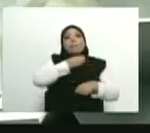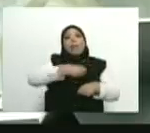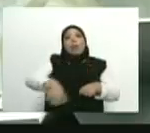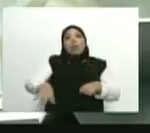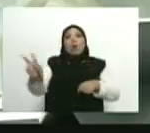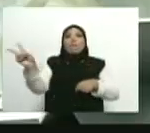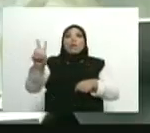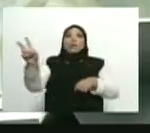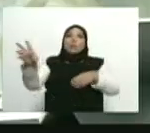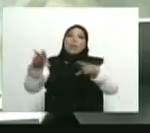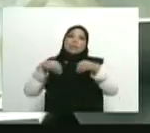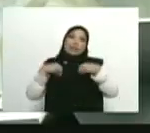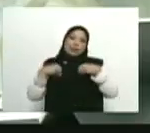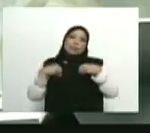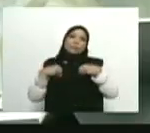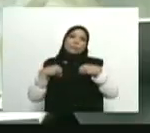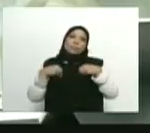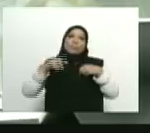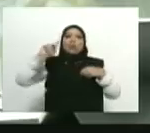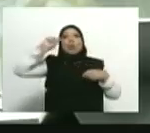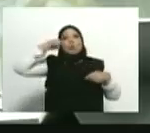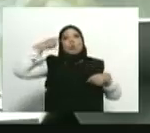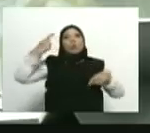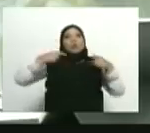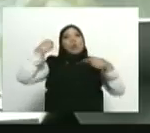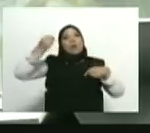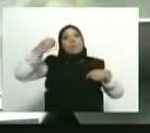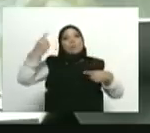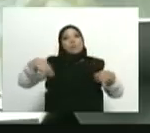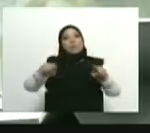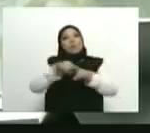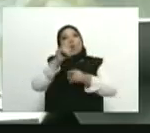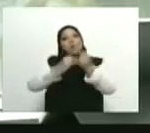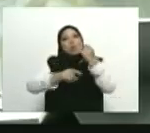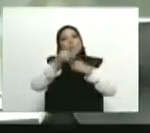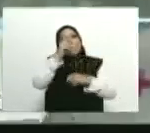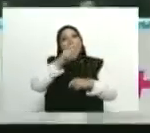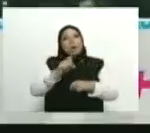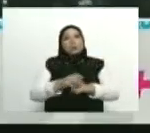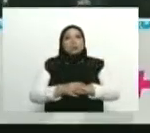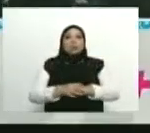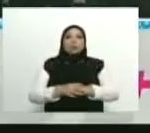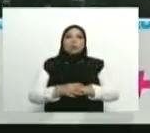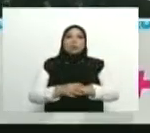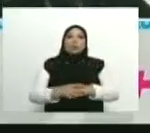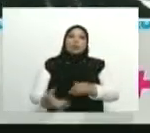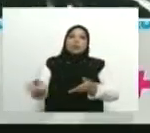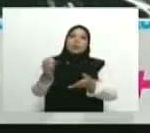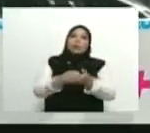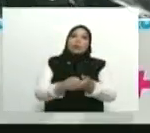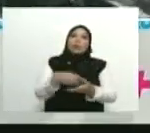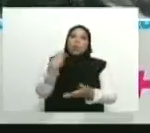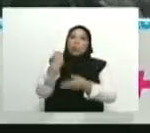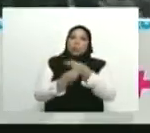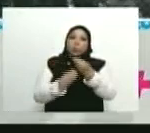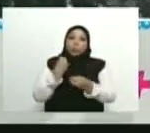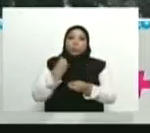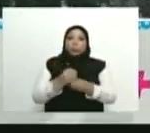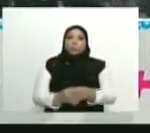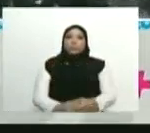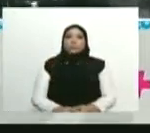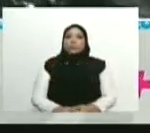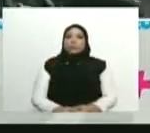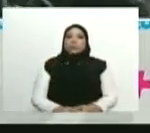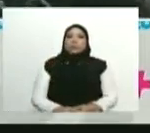la reconocen. Recuerdan algo, se les parece algo de los últimos años, que intentaron desconocernos. Y yo